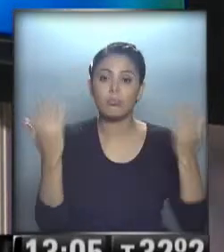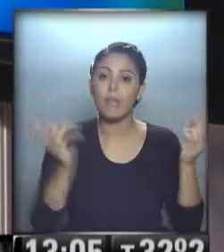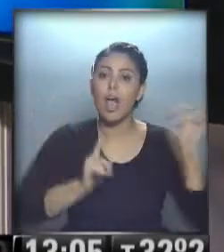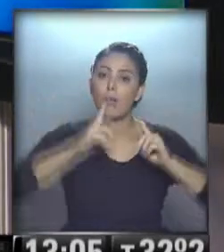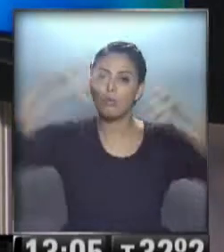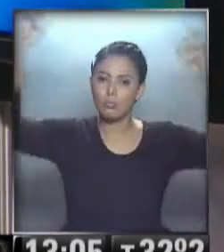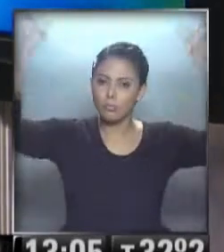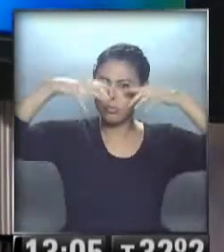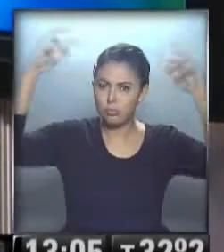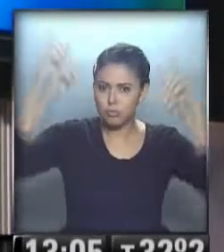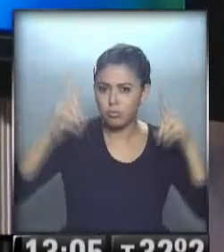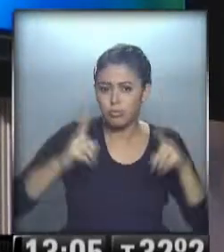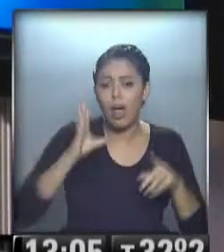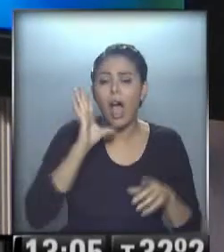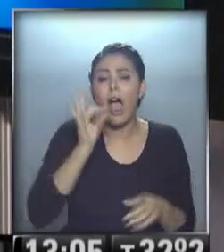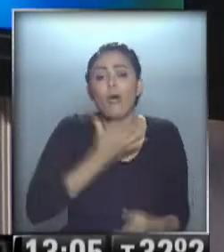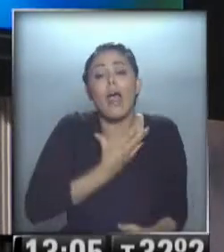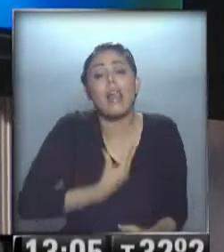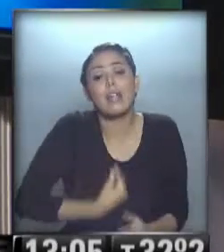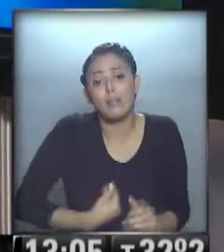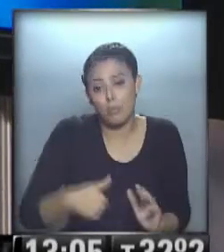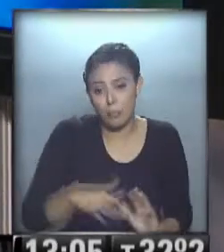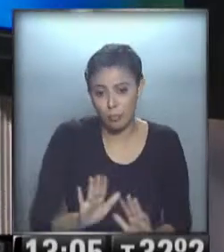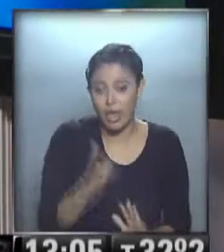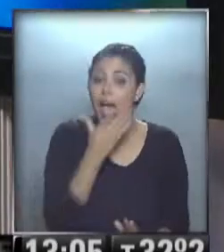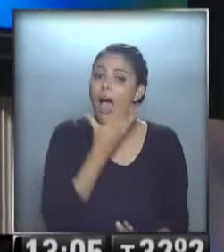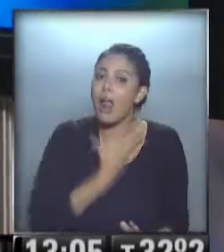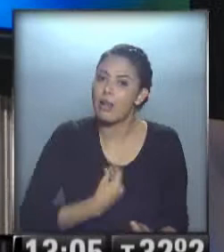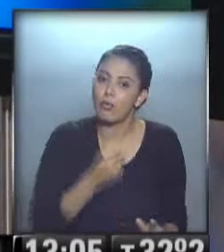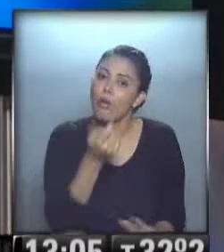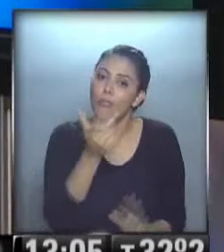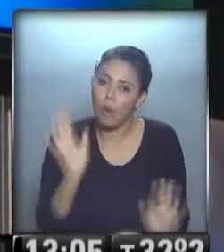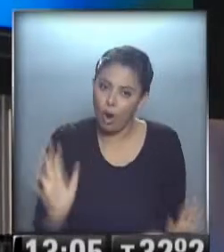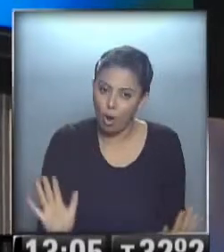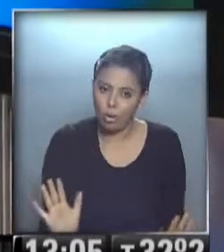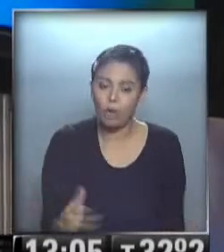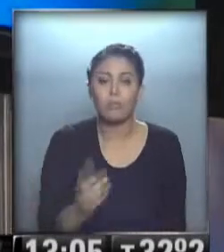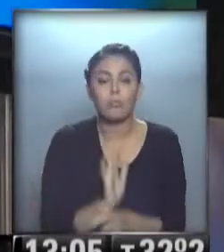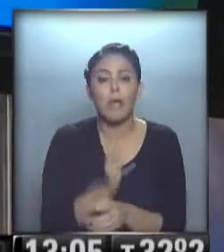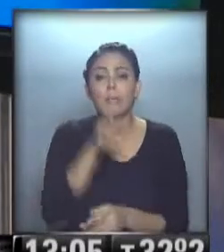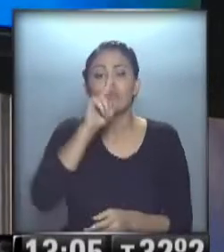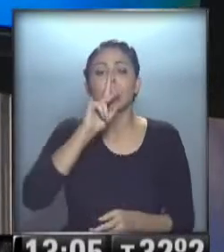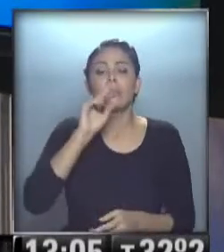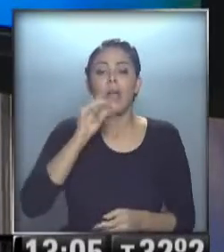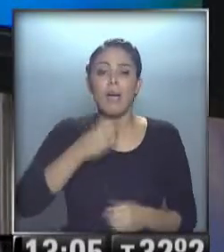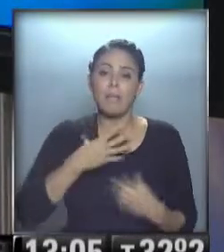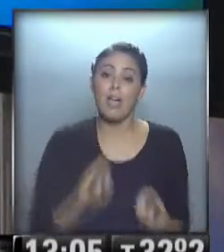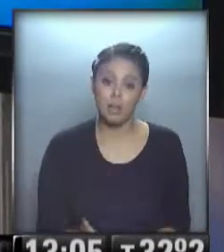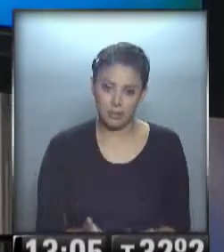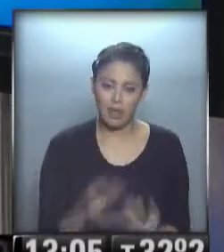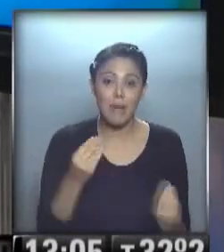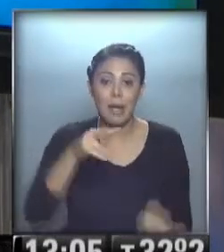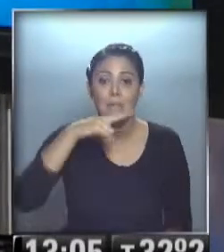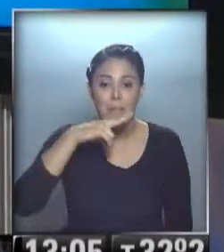chaparrón citó algo un alivio para el jueves un alivio nada más que un alivio como para respirar un poquito porque vemos el